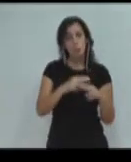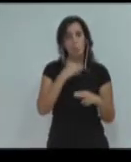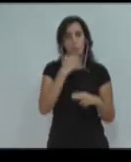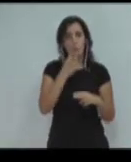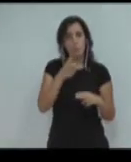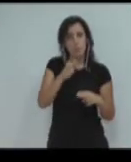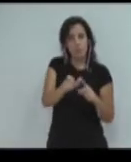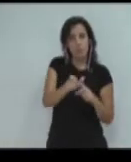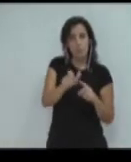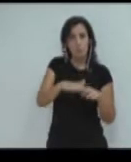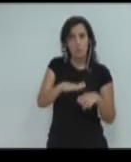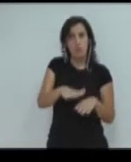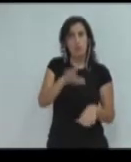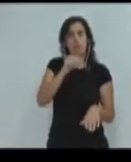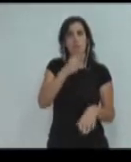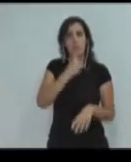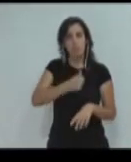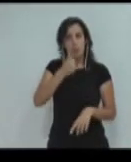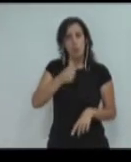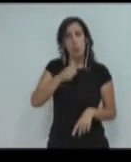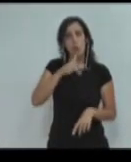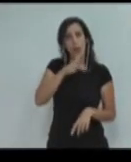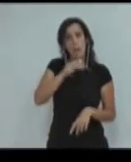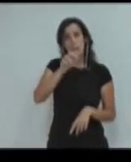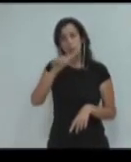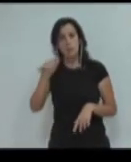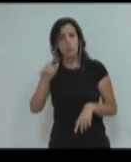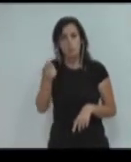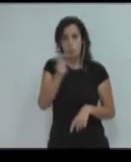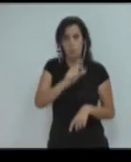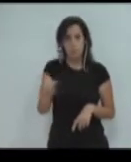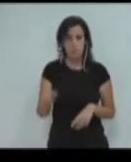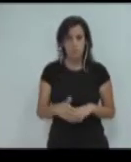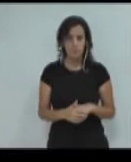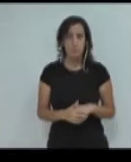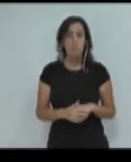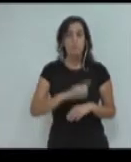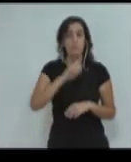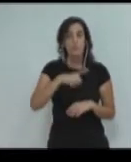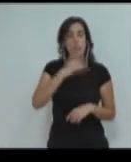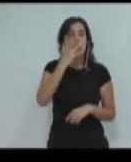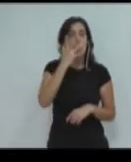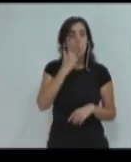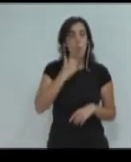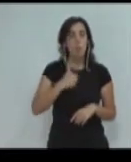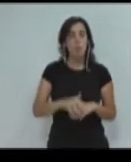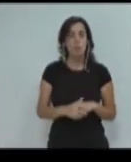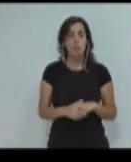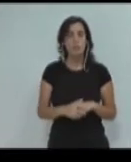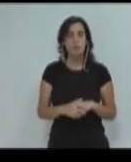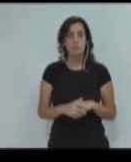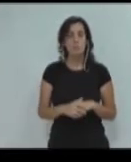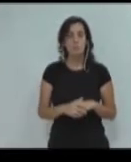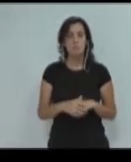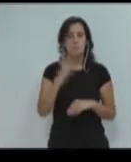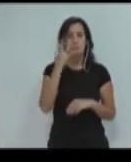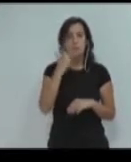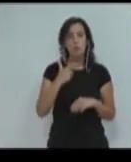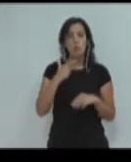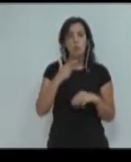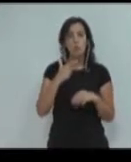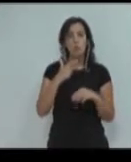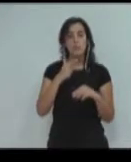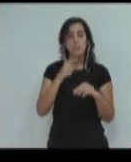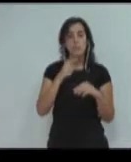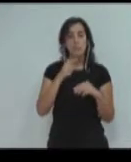sea más sencillo y no poner toda la URL. Se mencionó el tema también de los colores, que se incorporan colores en un documento que no